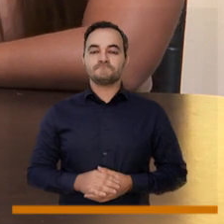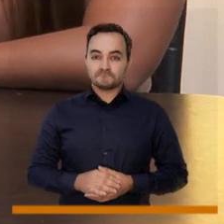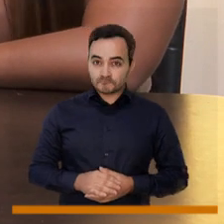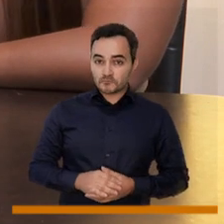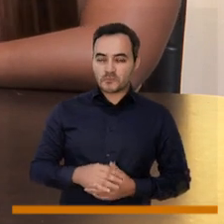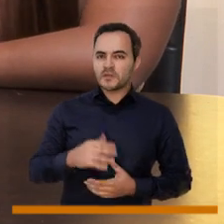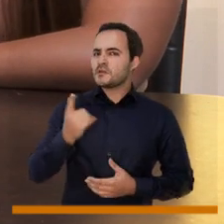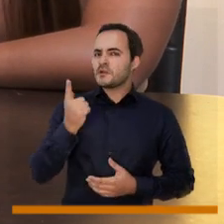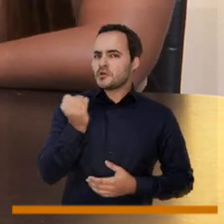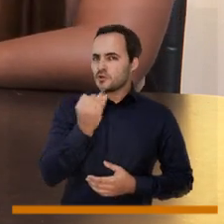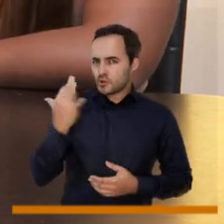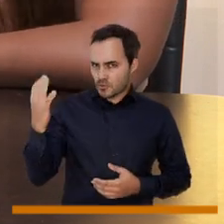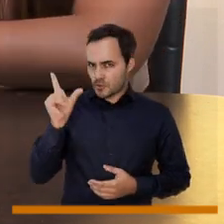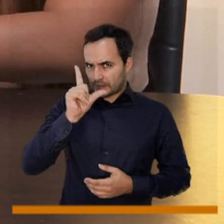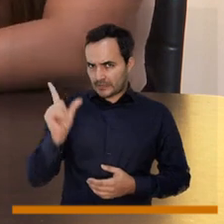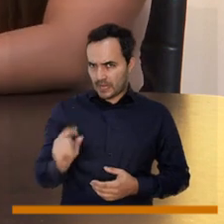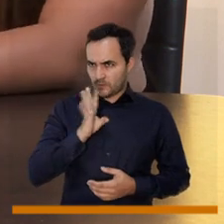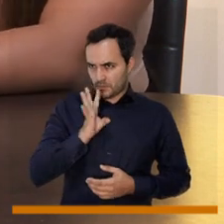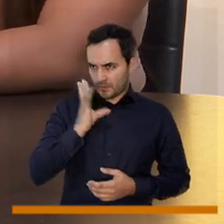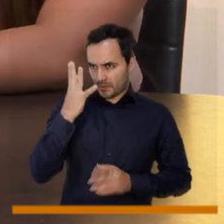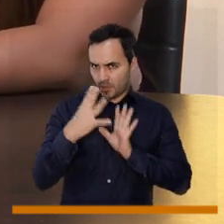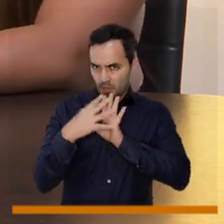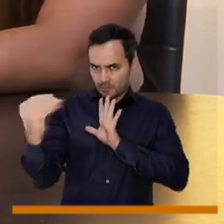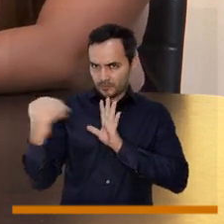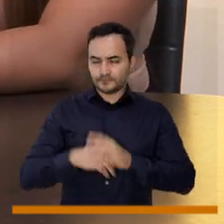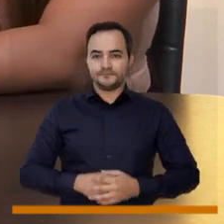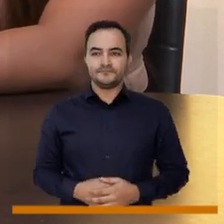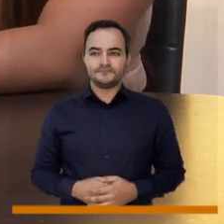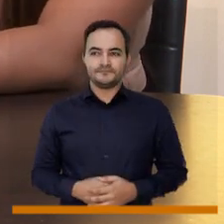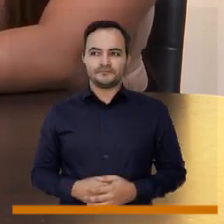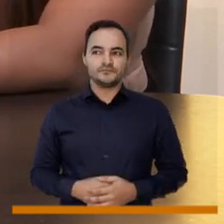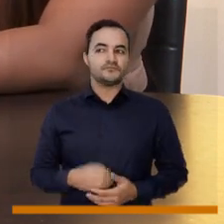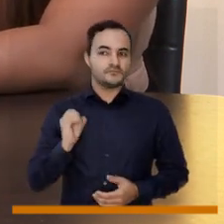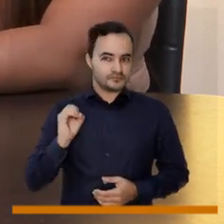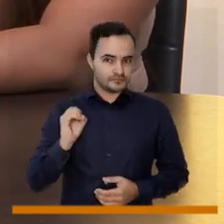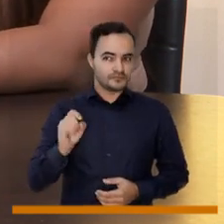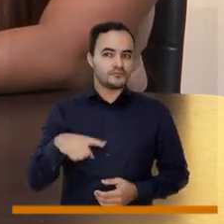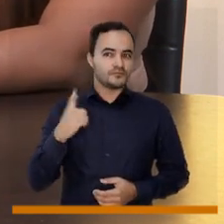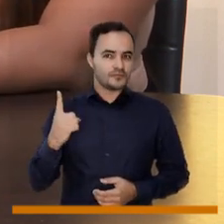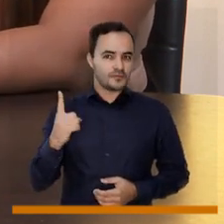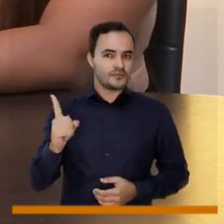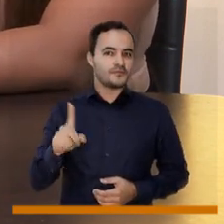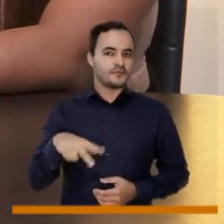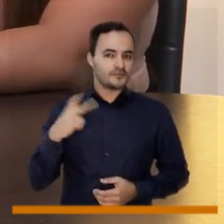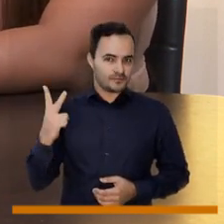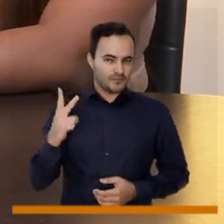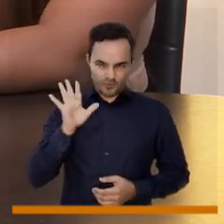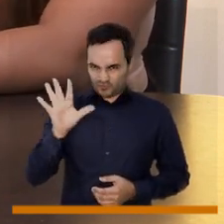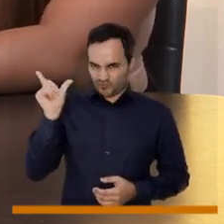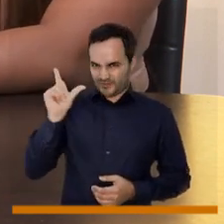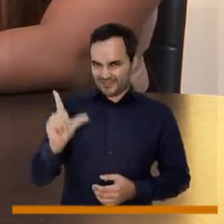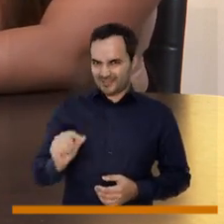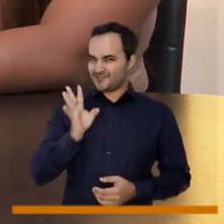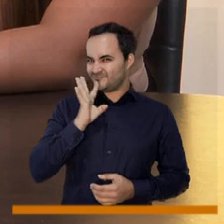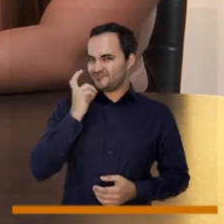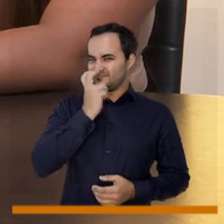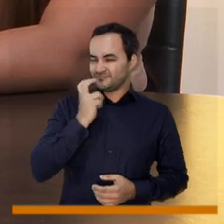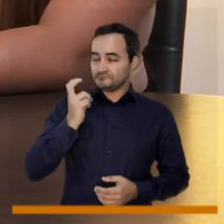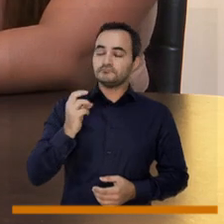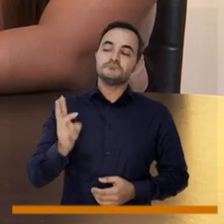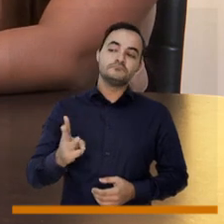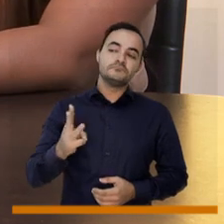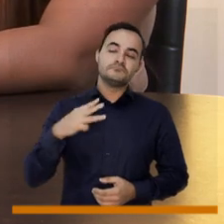Mafe, entonces vamos a aprender los números en italiano. Uh-huh. ¿Me sigues? ¿Listo? Sí. Zero. Zero. Uno. Uno. Due. Due. Tre. Tre.